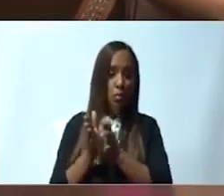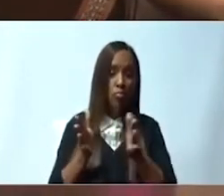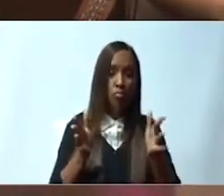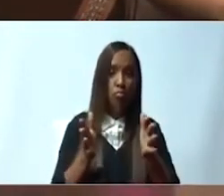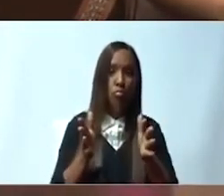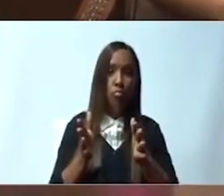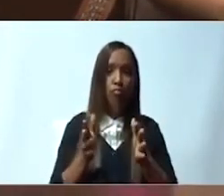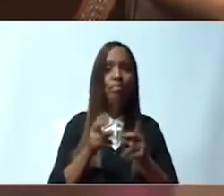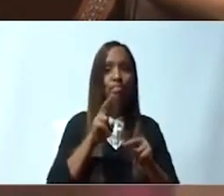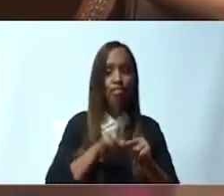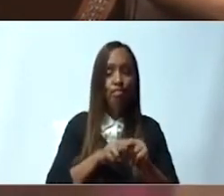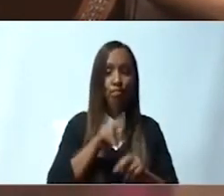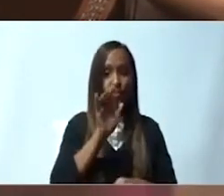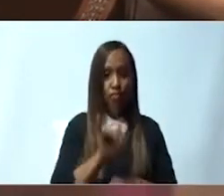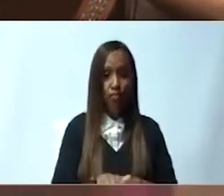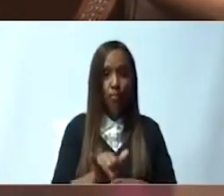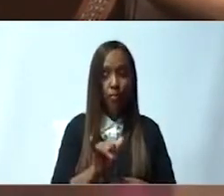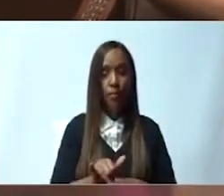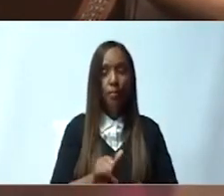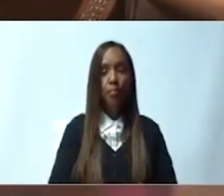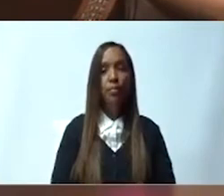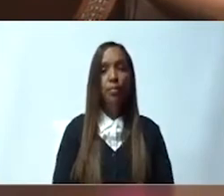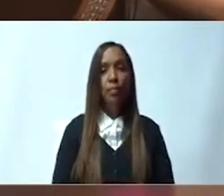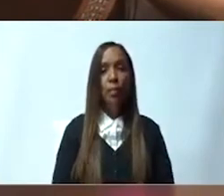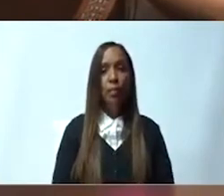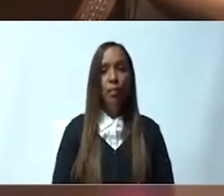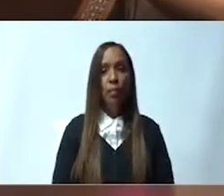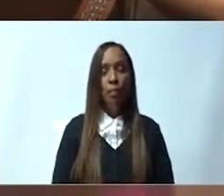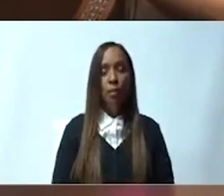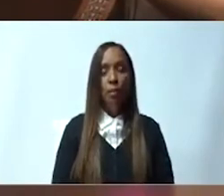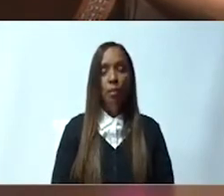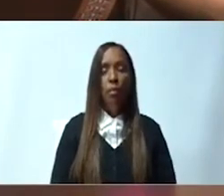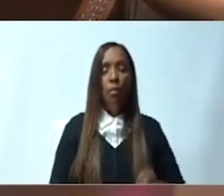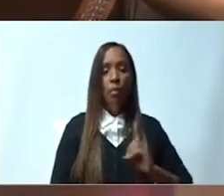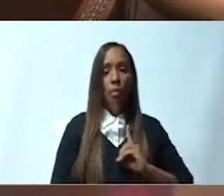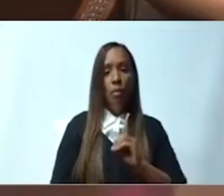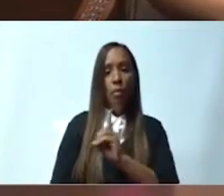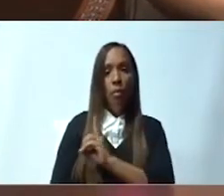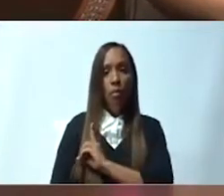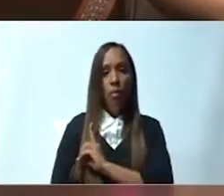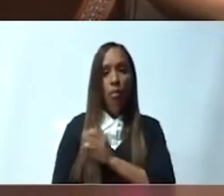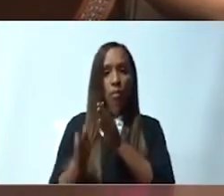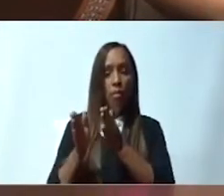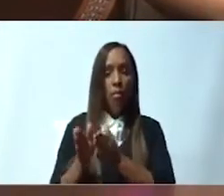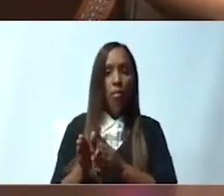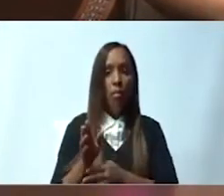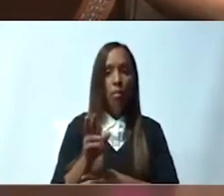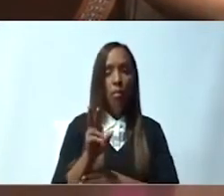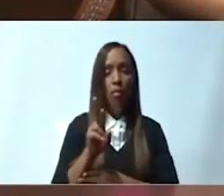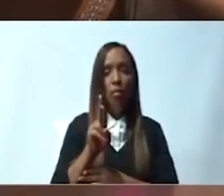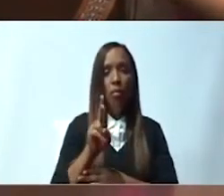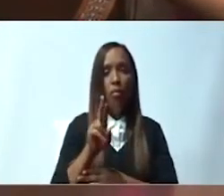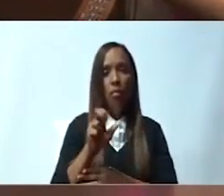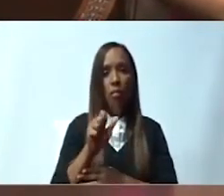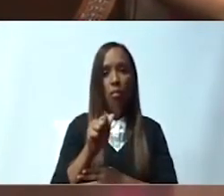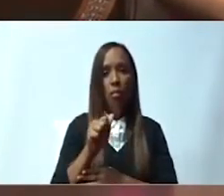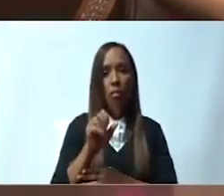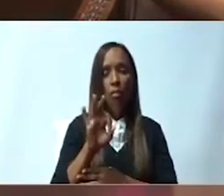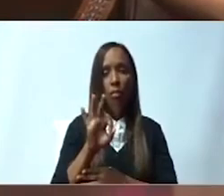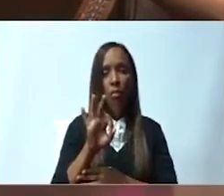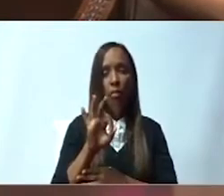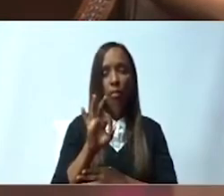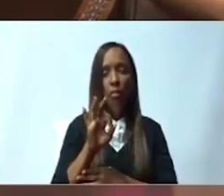La doctora Rafaela Alburquerque y el profesor Camacho, que han estado sentados aquí de este